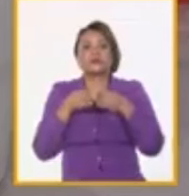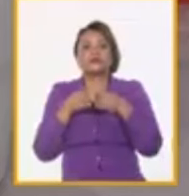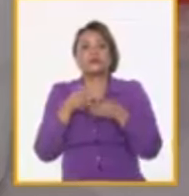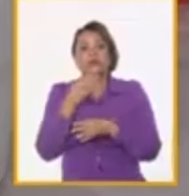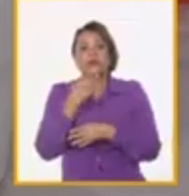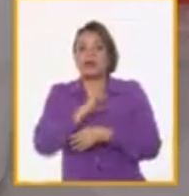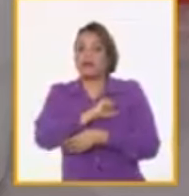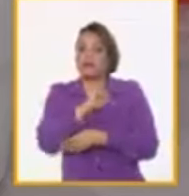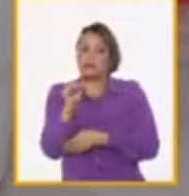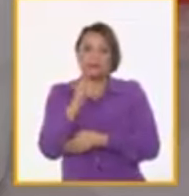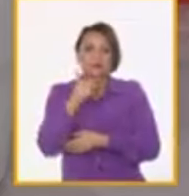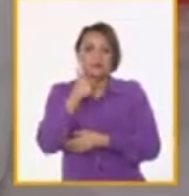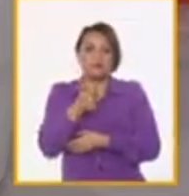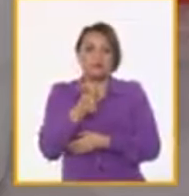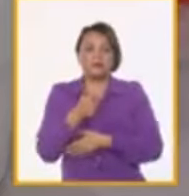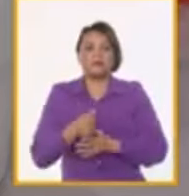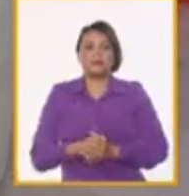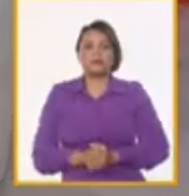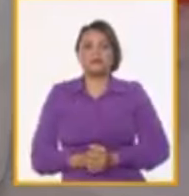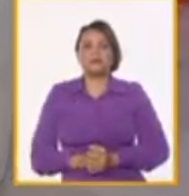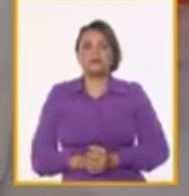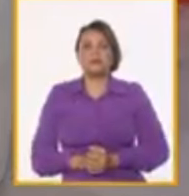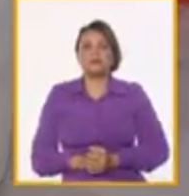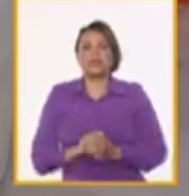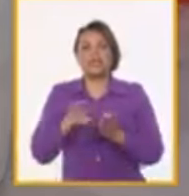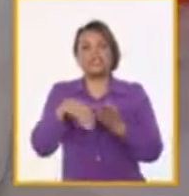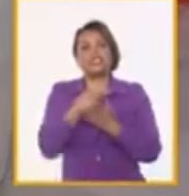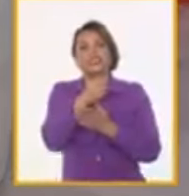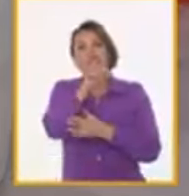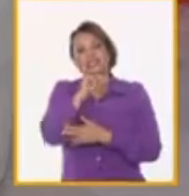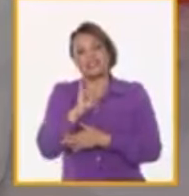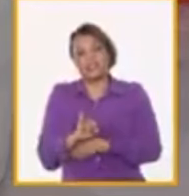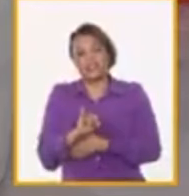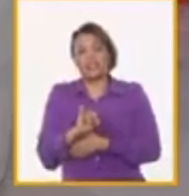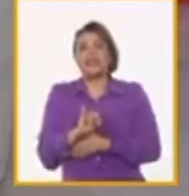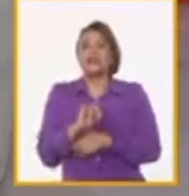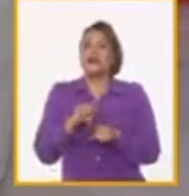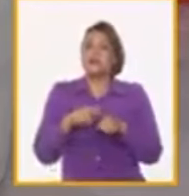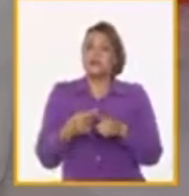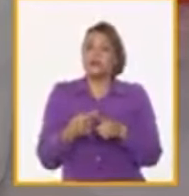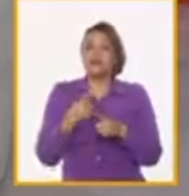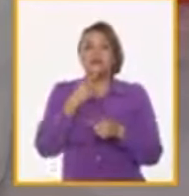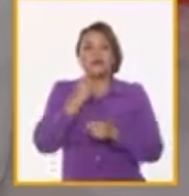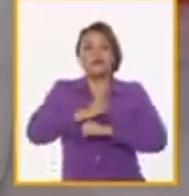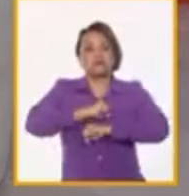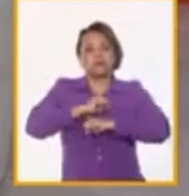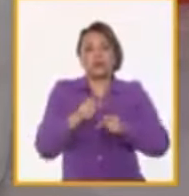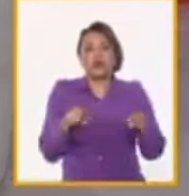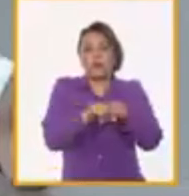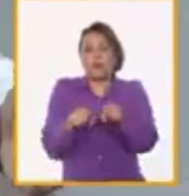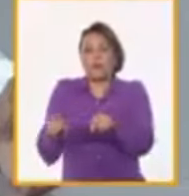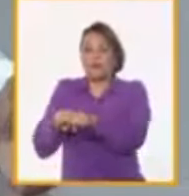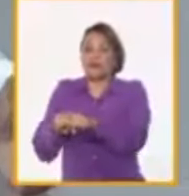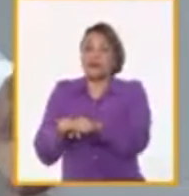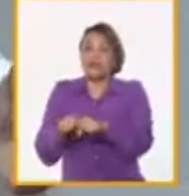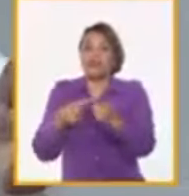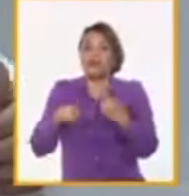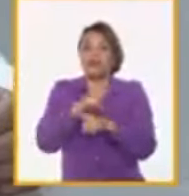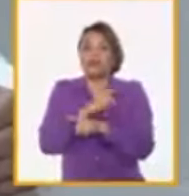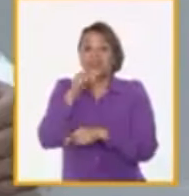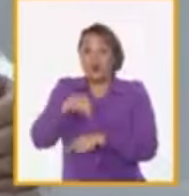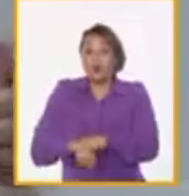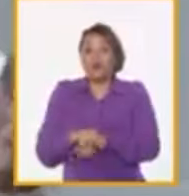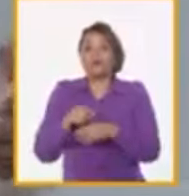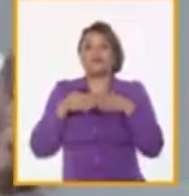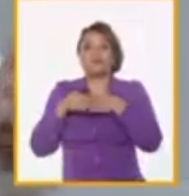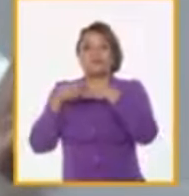sacar amaneciendo día 16. Y es por eso que ya los equipos se están colocando. De lo contrario, hoy 17 era que entraba a